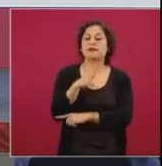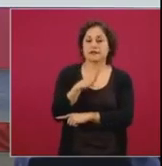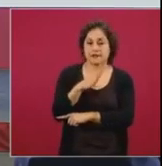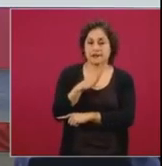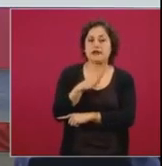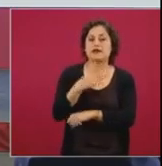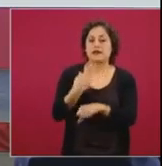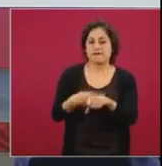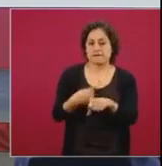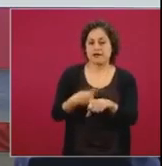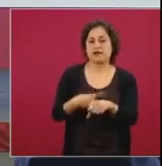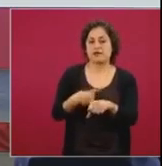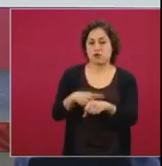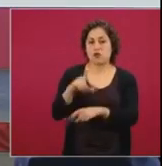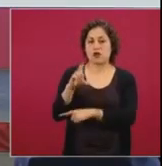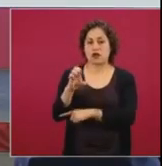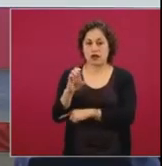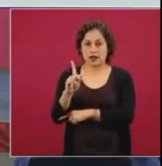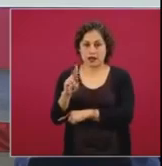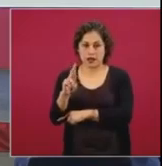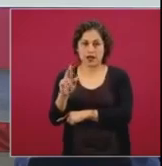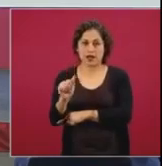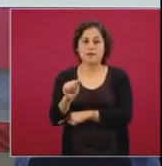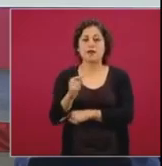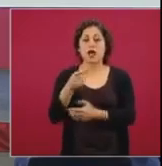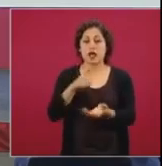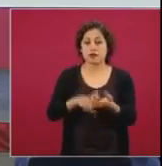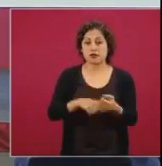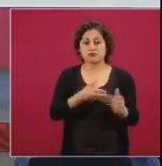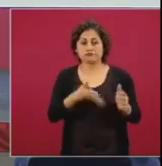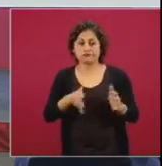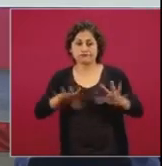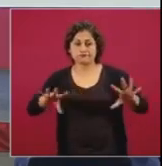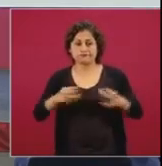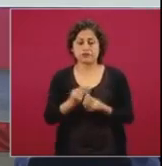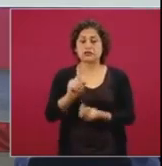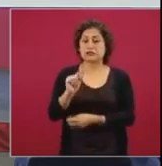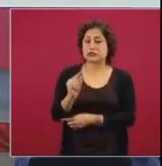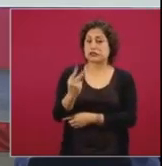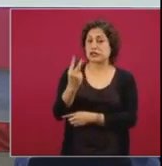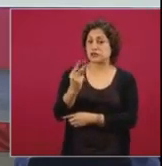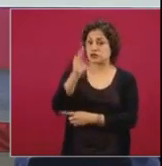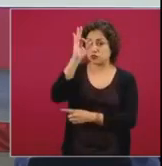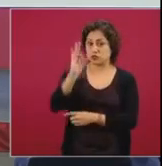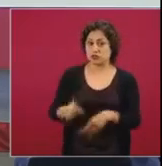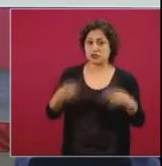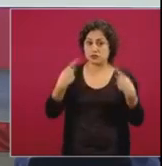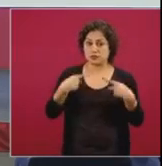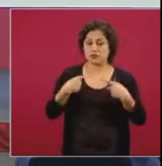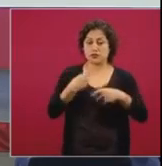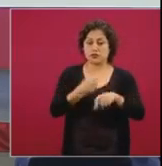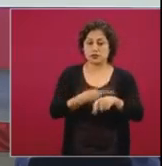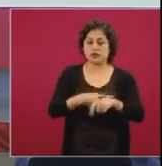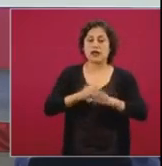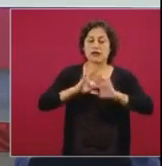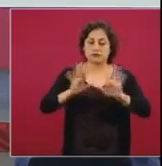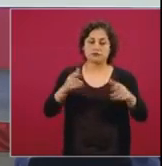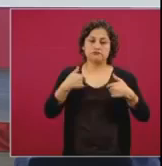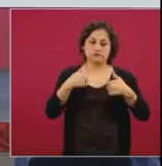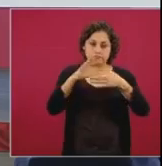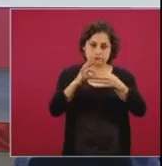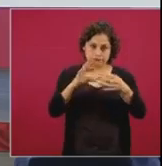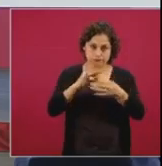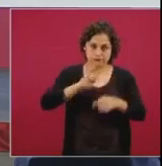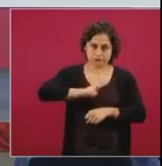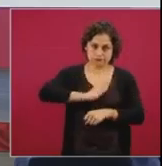o menos el 72% de lo que son los casos de lepra. Ya hablamos que es una enfermedad causada por una bacteria que afecta la piel